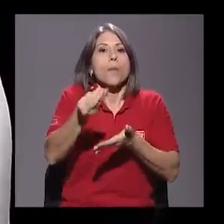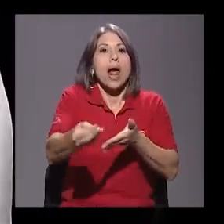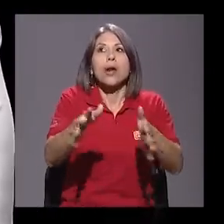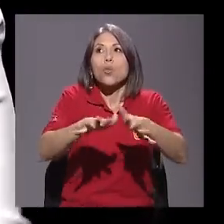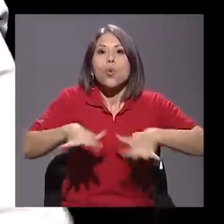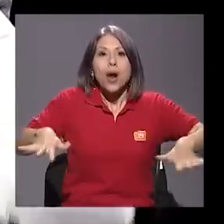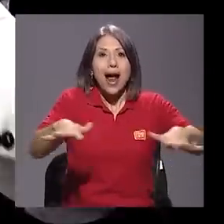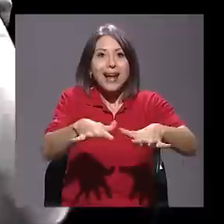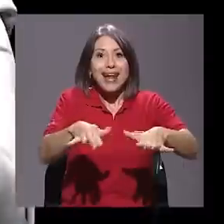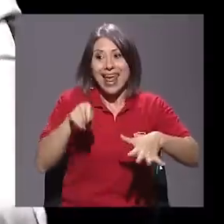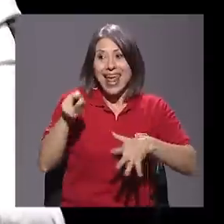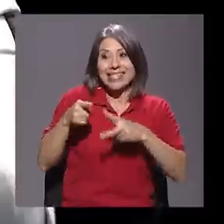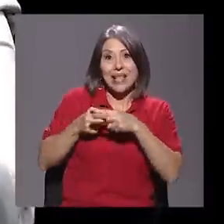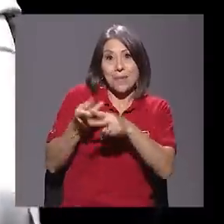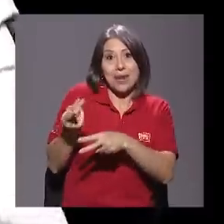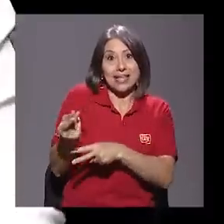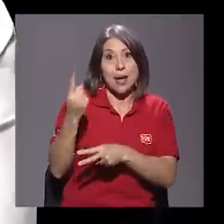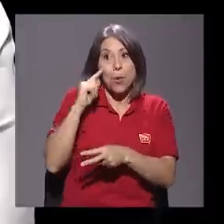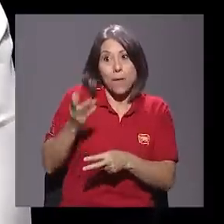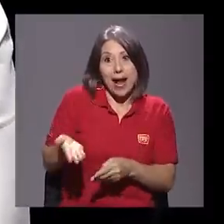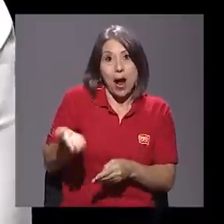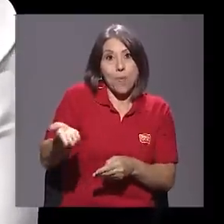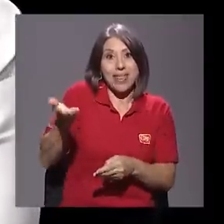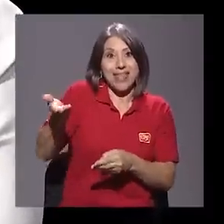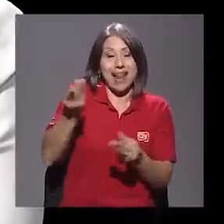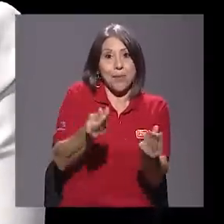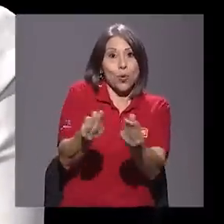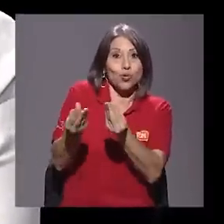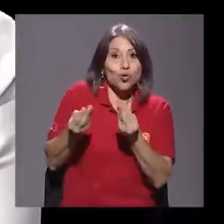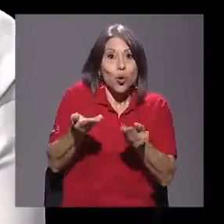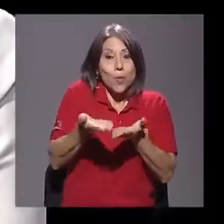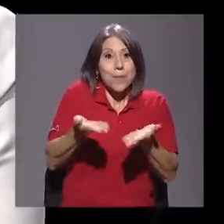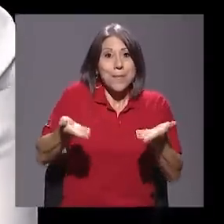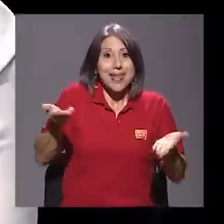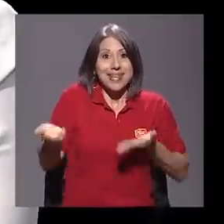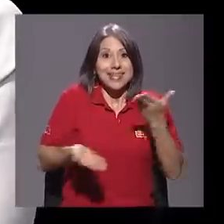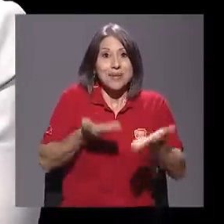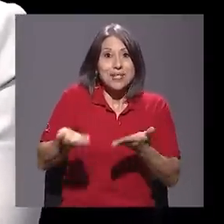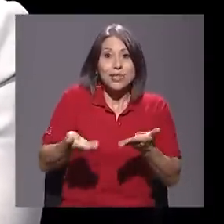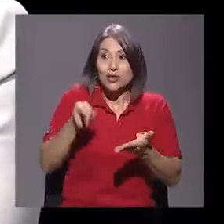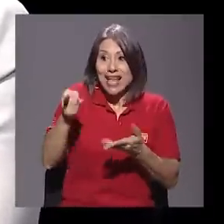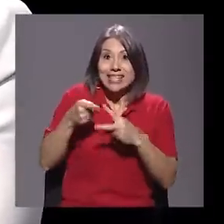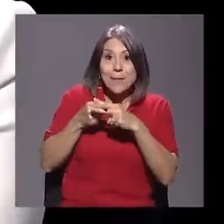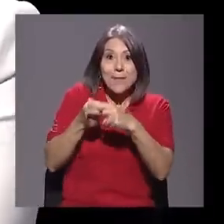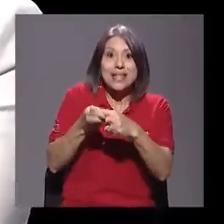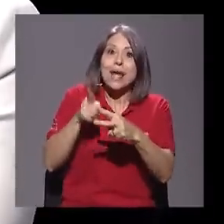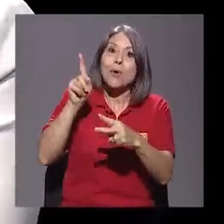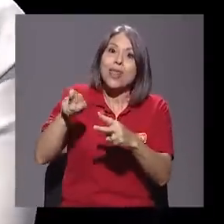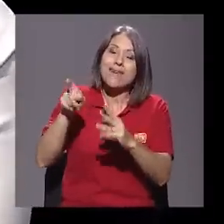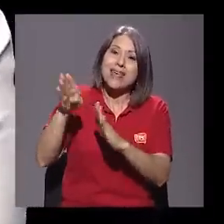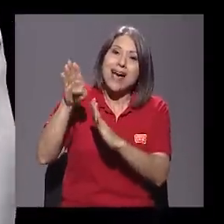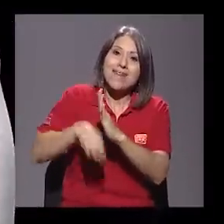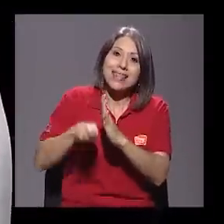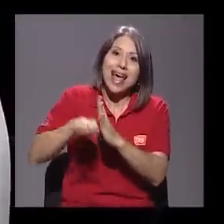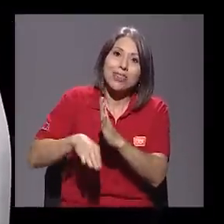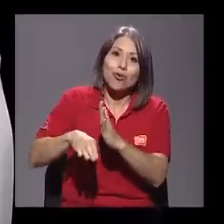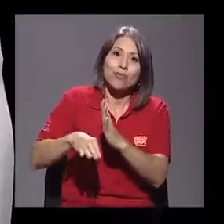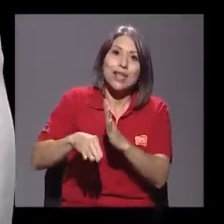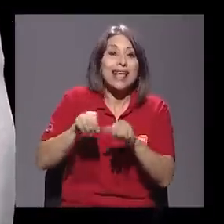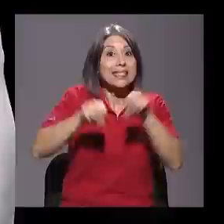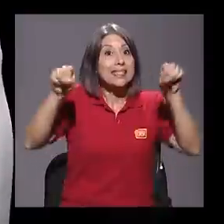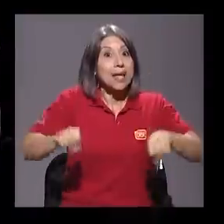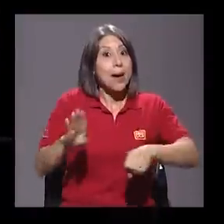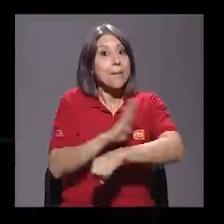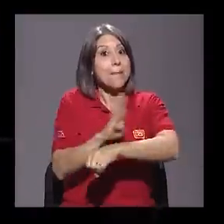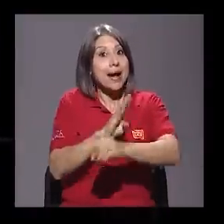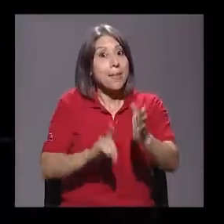para invertir, para aumentar producción, bienes y servicios, ese préstamo tendríamos que estarlo abaratando. El sistema banca para el desarrollo en Costa Rica es